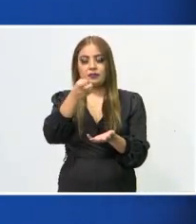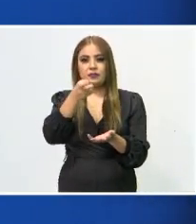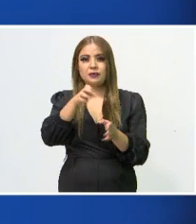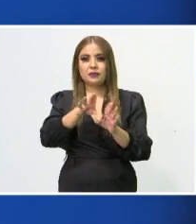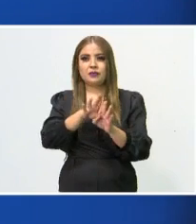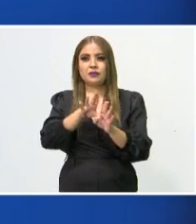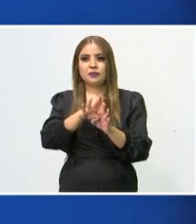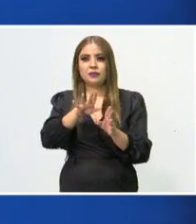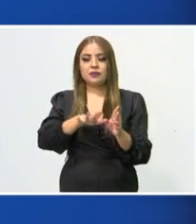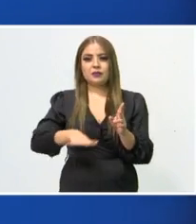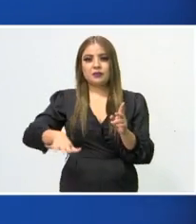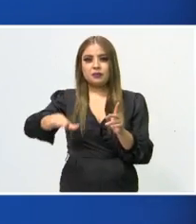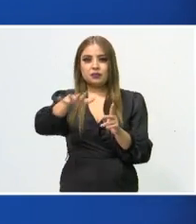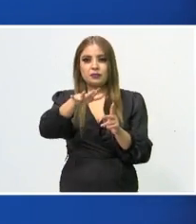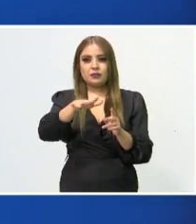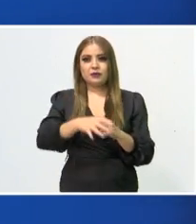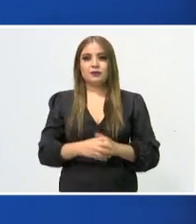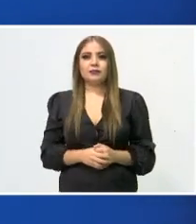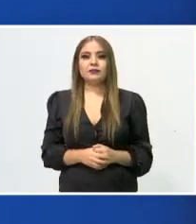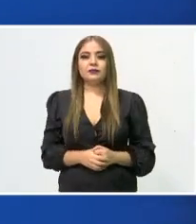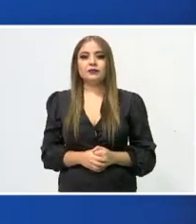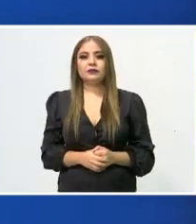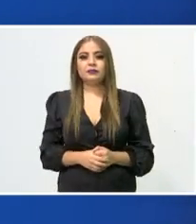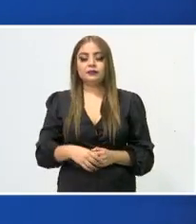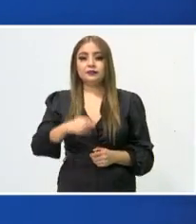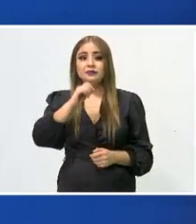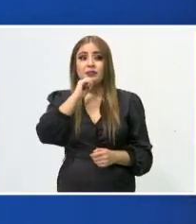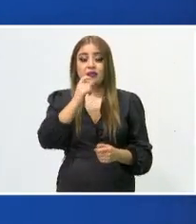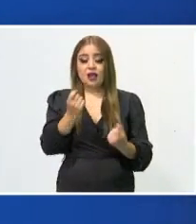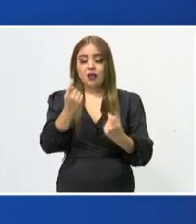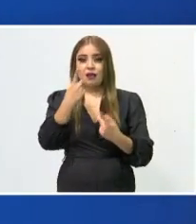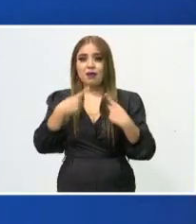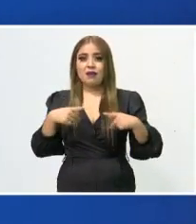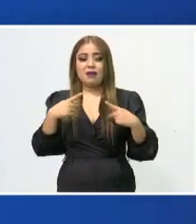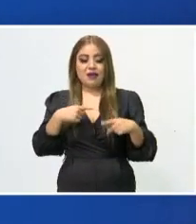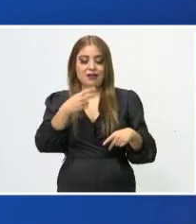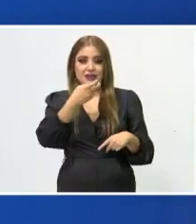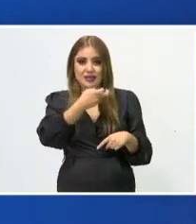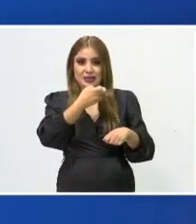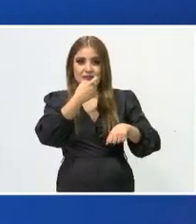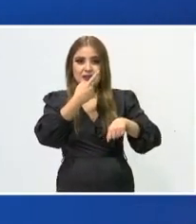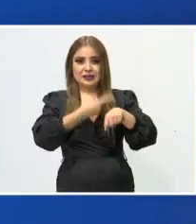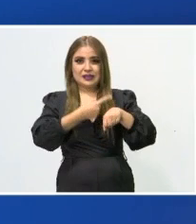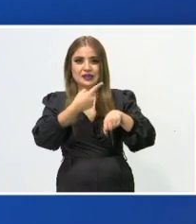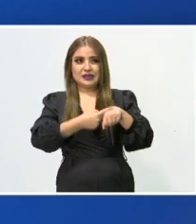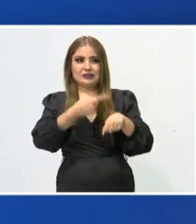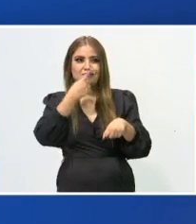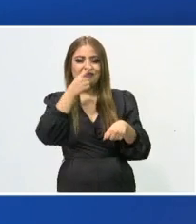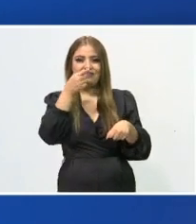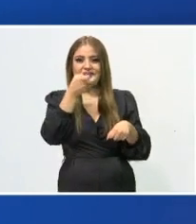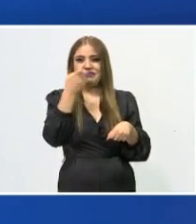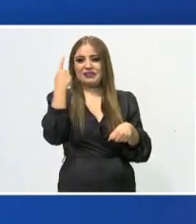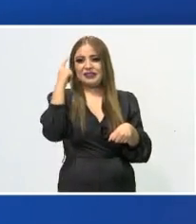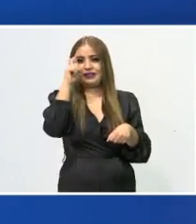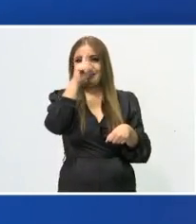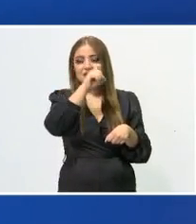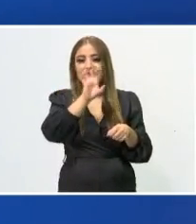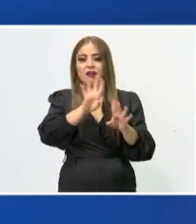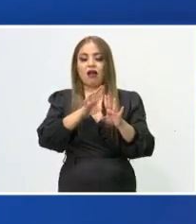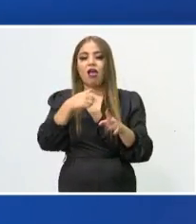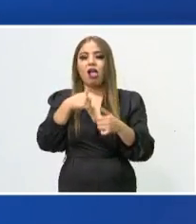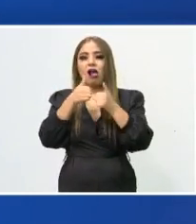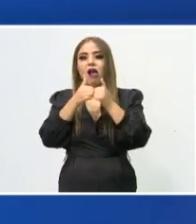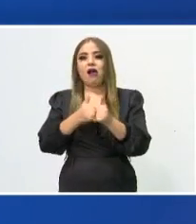las escaleras. Según los derechohabientes, estas problemáticas complican la hospitalización y la espera de